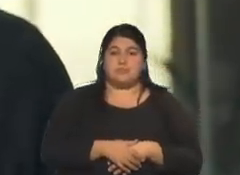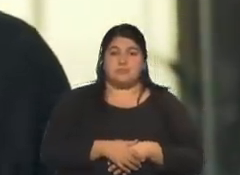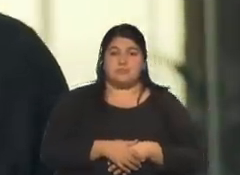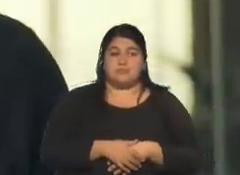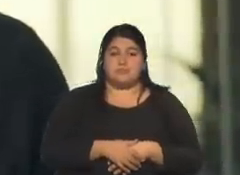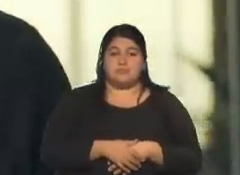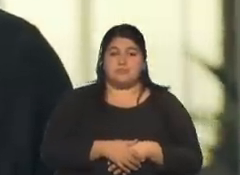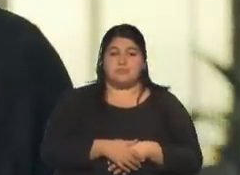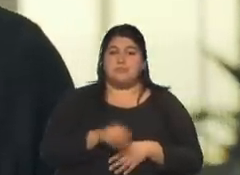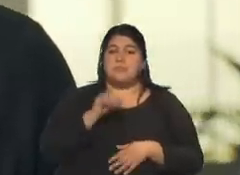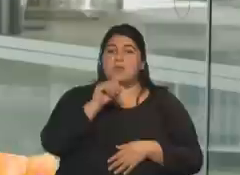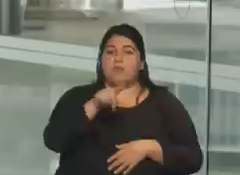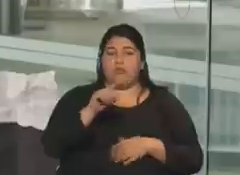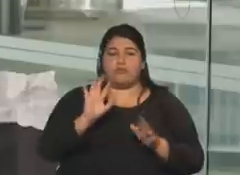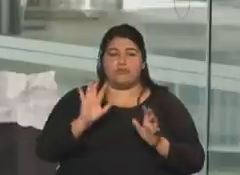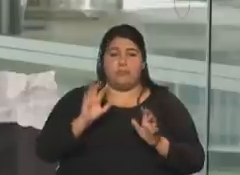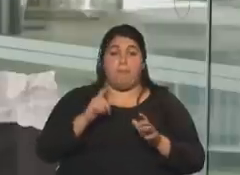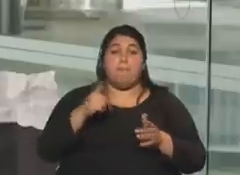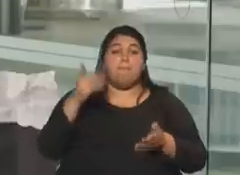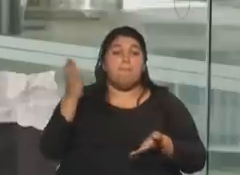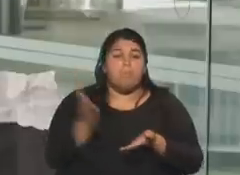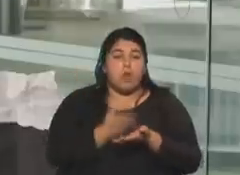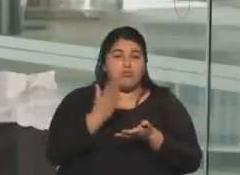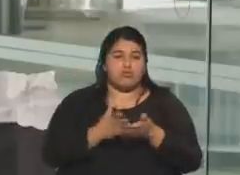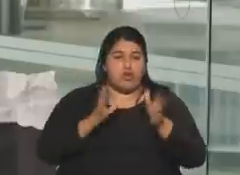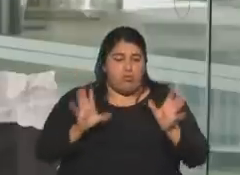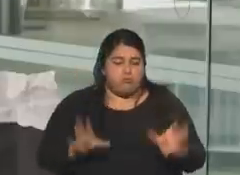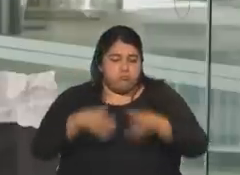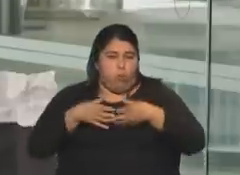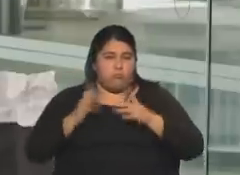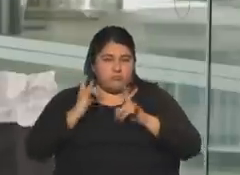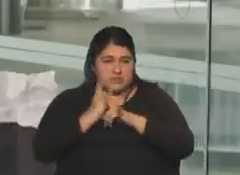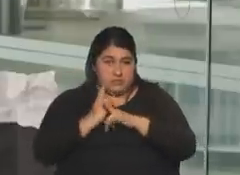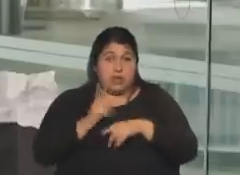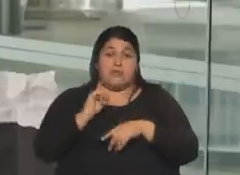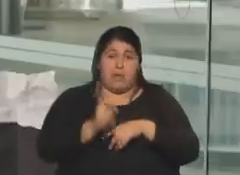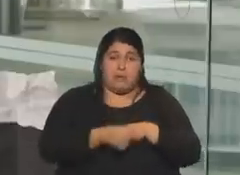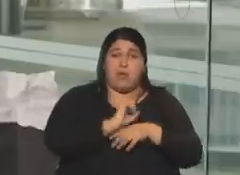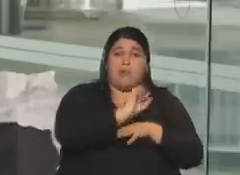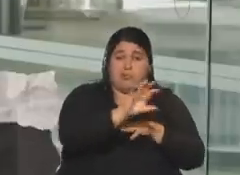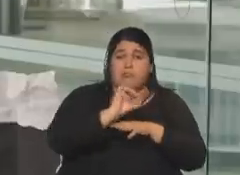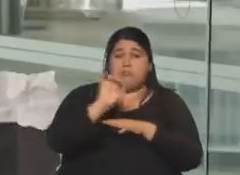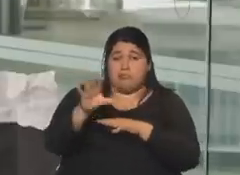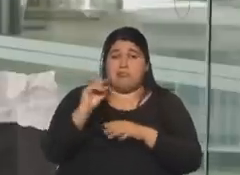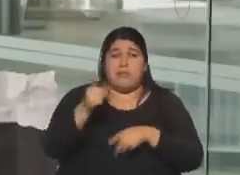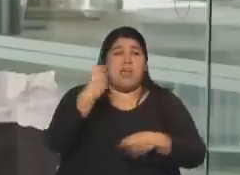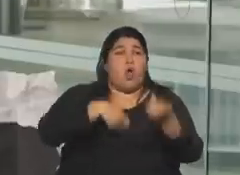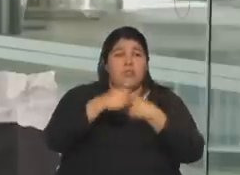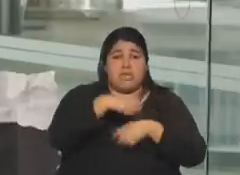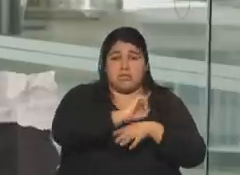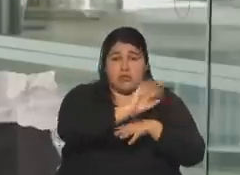Vos tenés oligopolizado no solo la producción, sobre todo la producción, pero la distribución también, la distribución barra comercialización en la